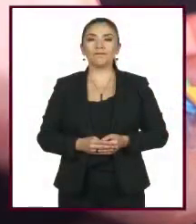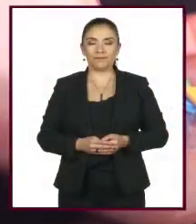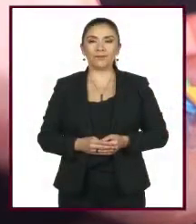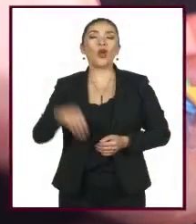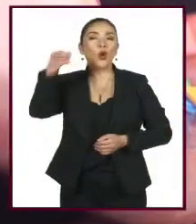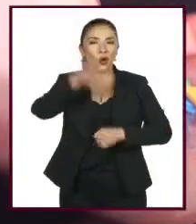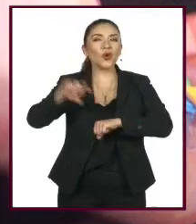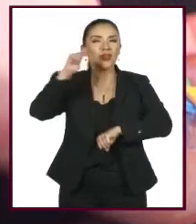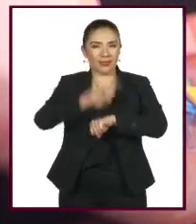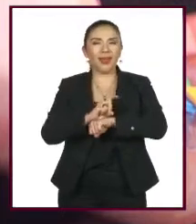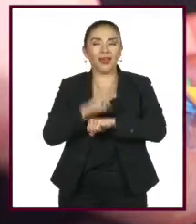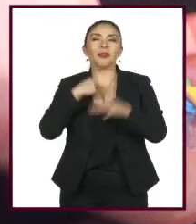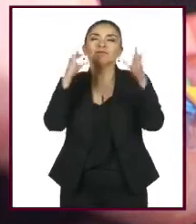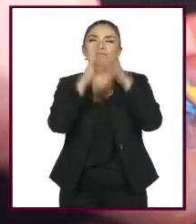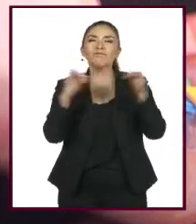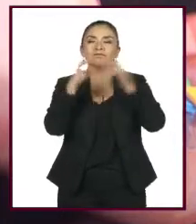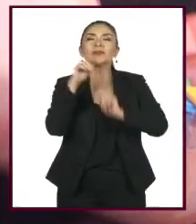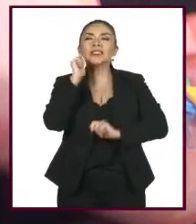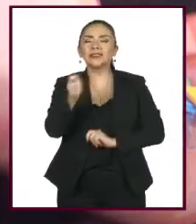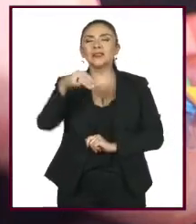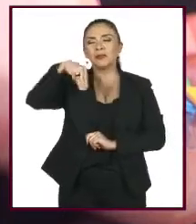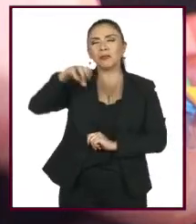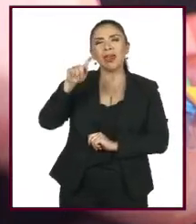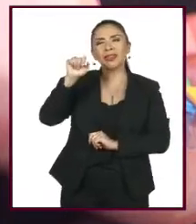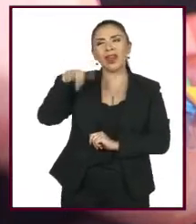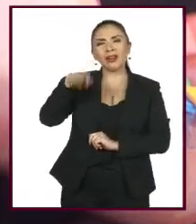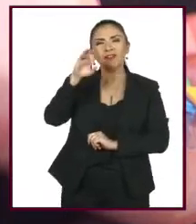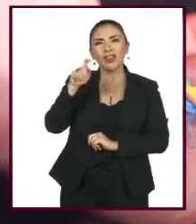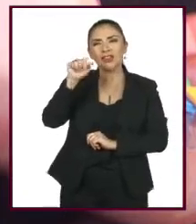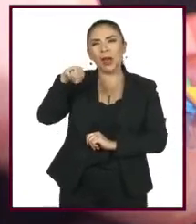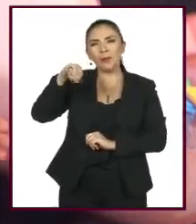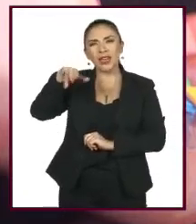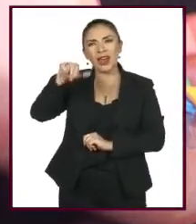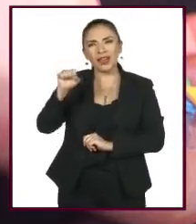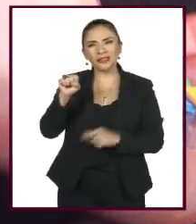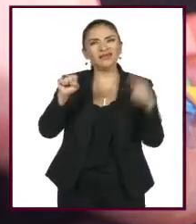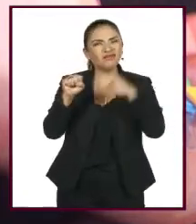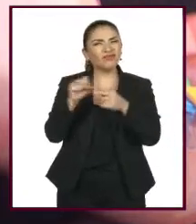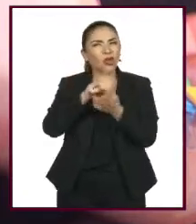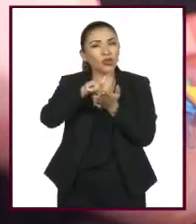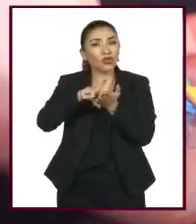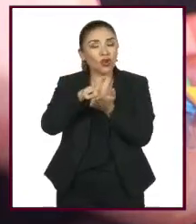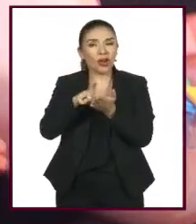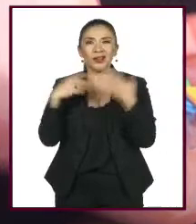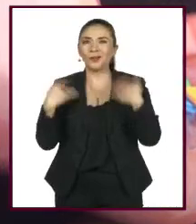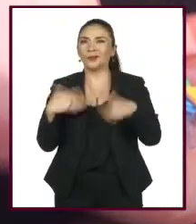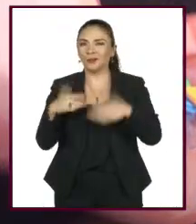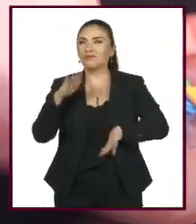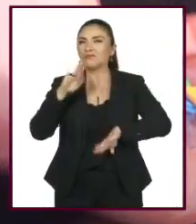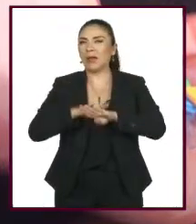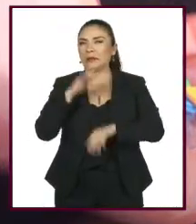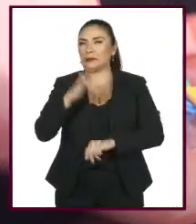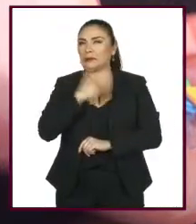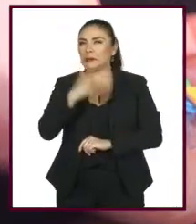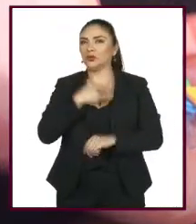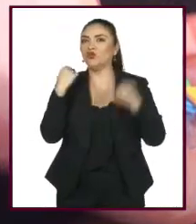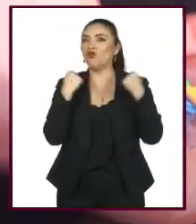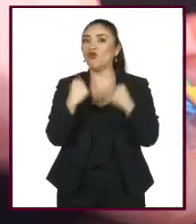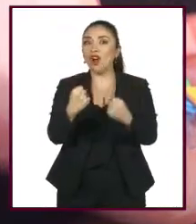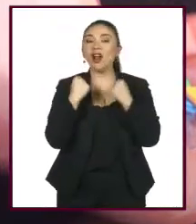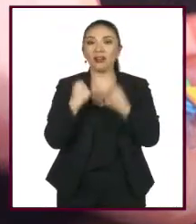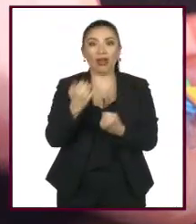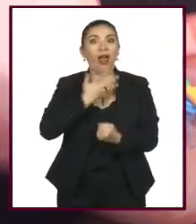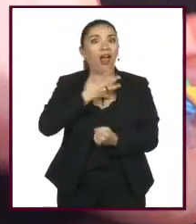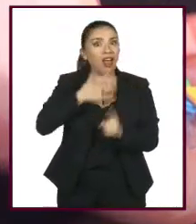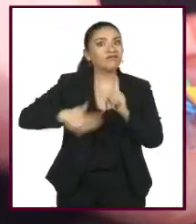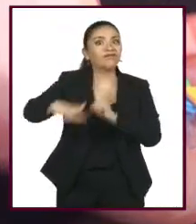El día de hoy hablaremos sobre las metanfetaminas, una de las drogas, uno de los estimulantes más potentes